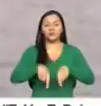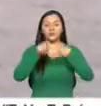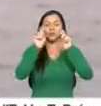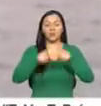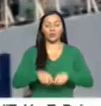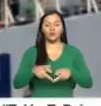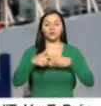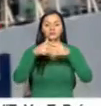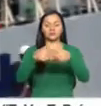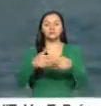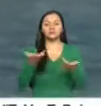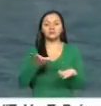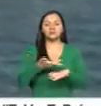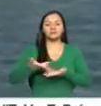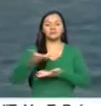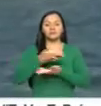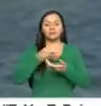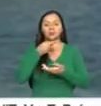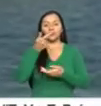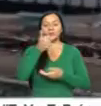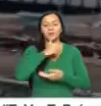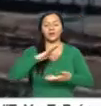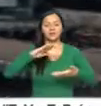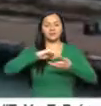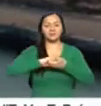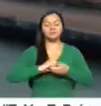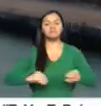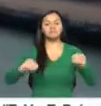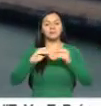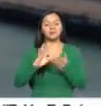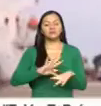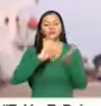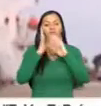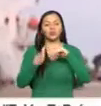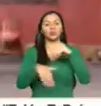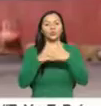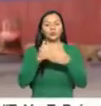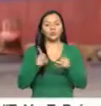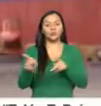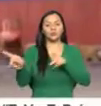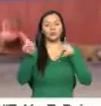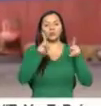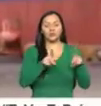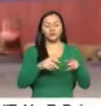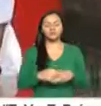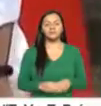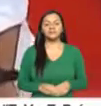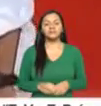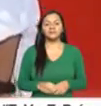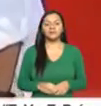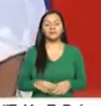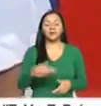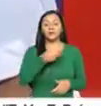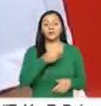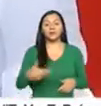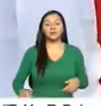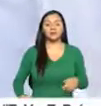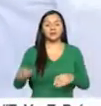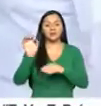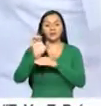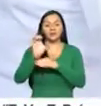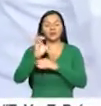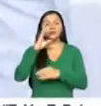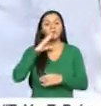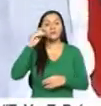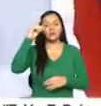concesión bajo la modalidad de alianza público-privada para modernizar y ampliar la terminal portuaria. El presidente de la República,